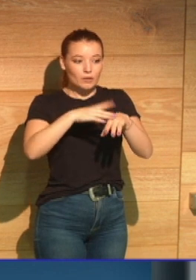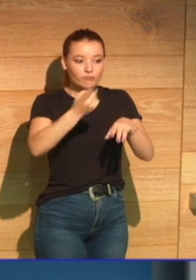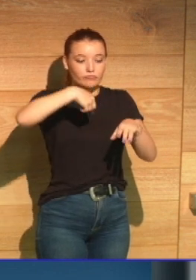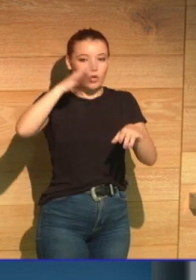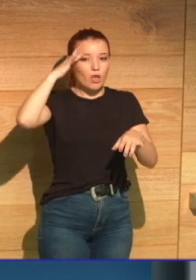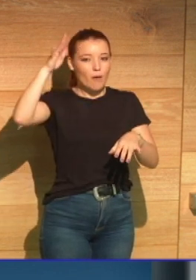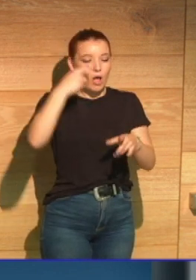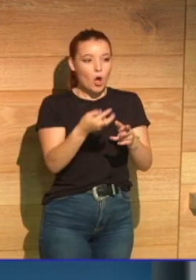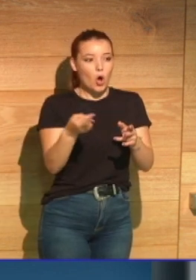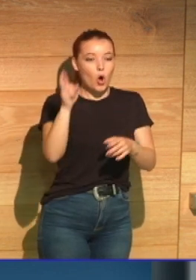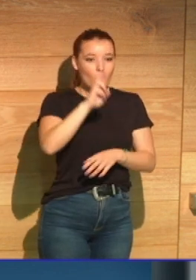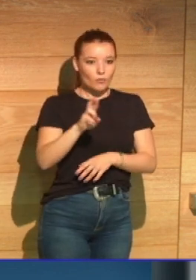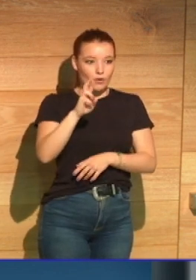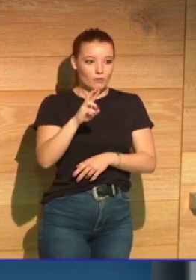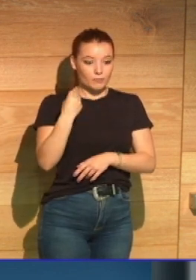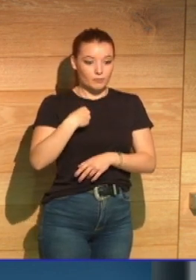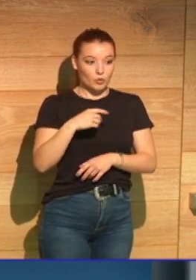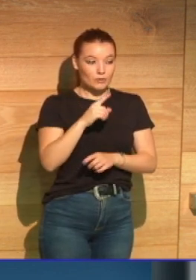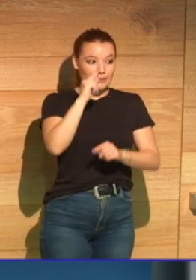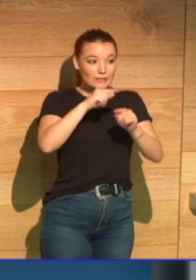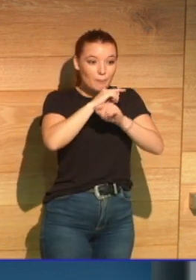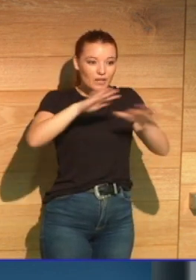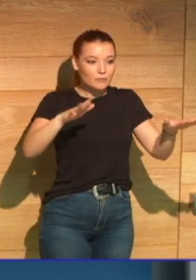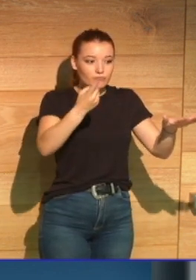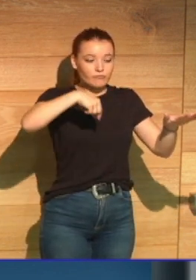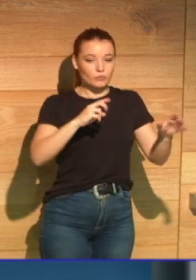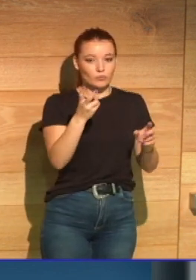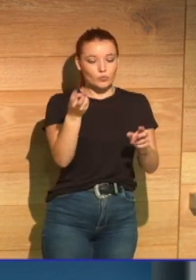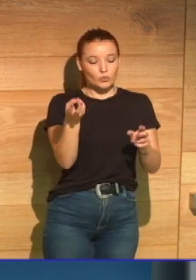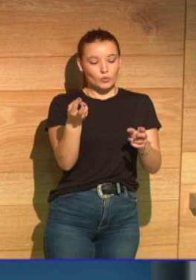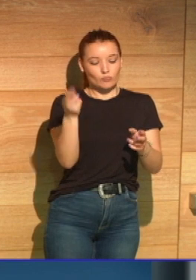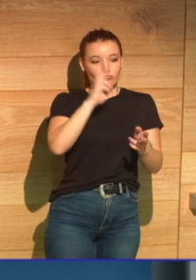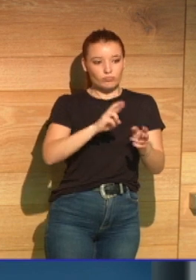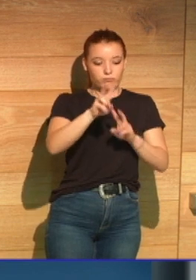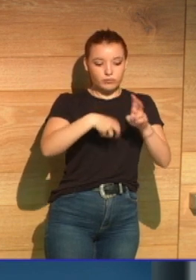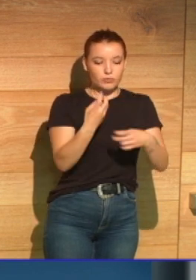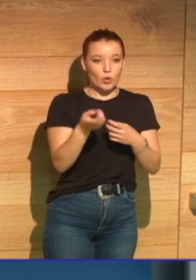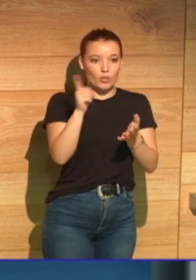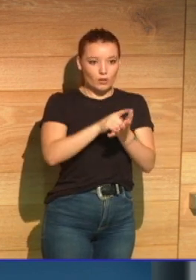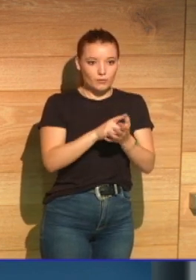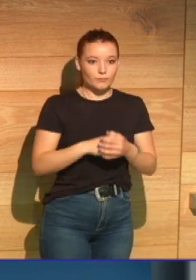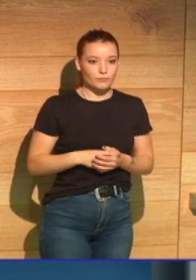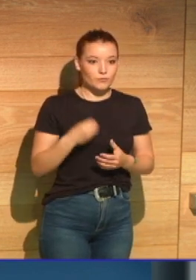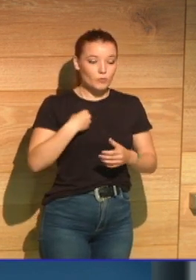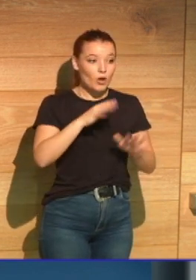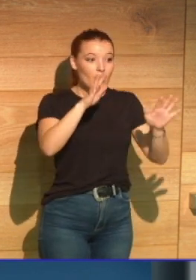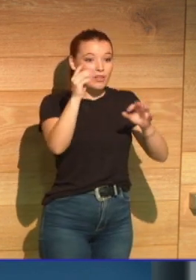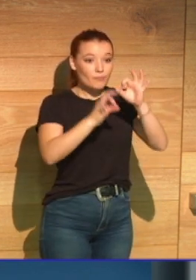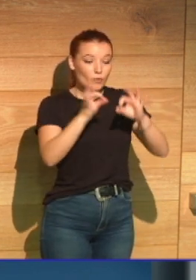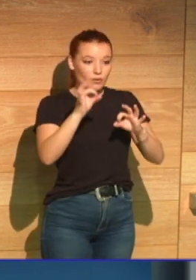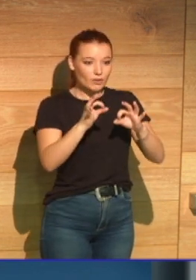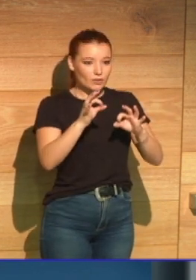y recuperarnos después de un año de la pandemia. Según la presidenta del ICOM, en el 2020 nos decía que posiblemente un 10% de los museos no iba a